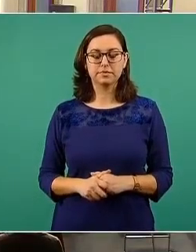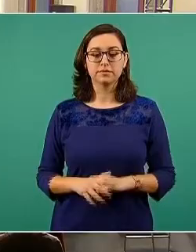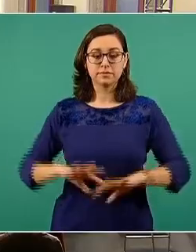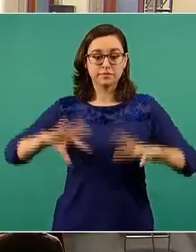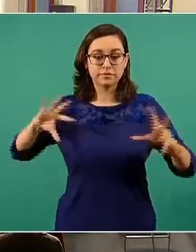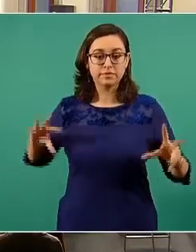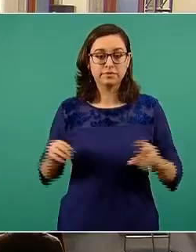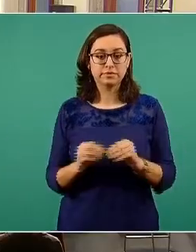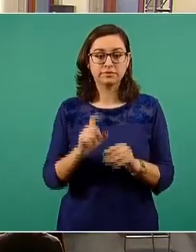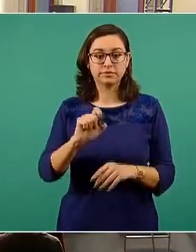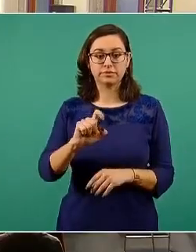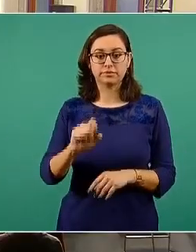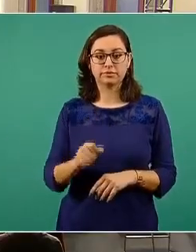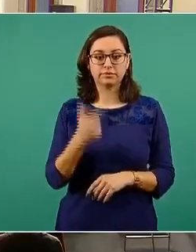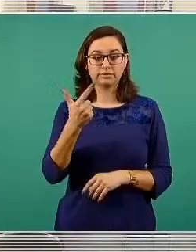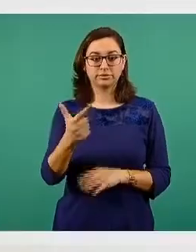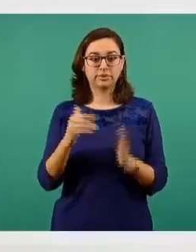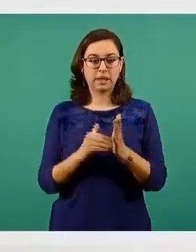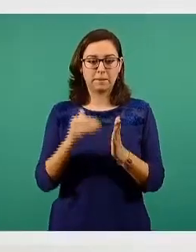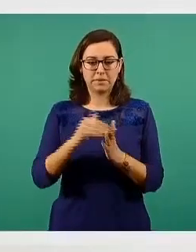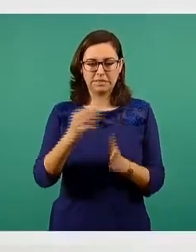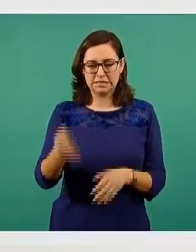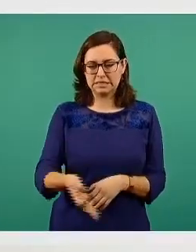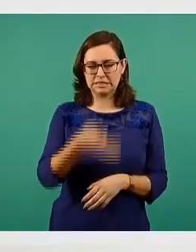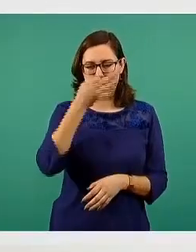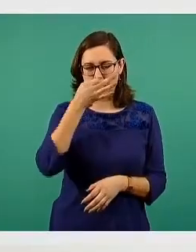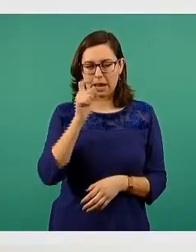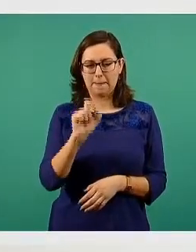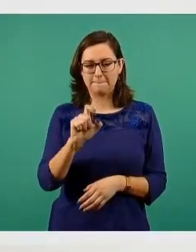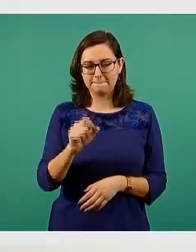acumulativo. Tenemos 27 millones prácticamente,